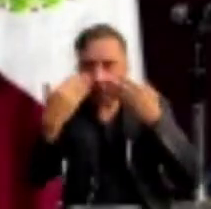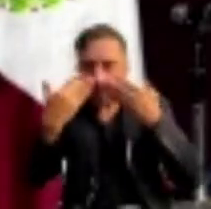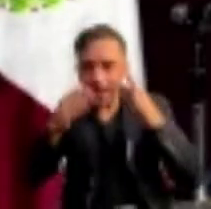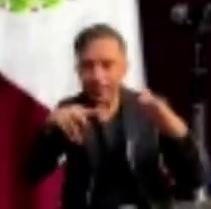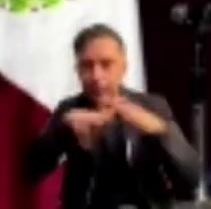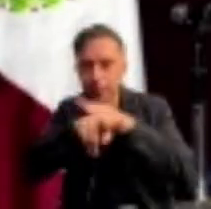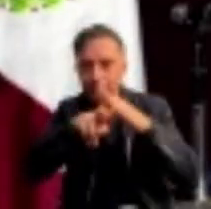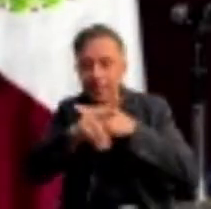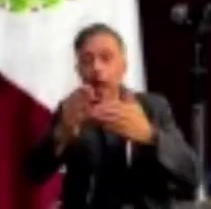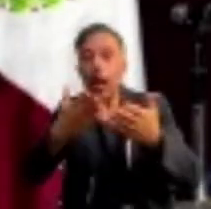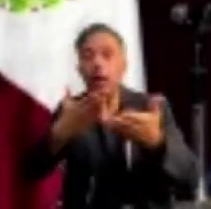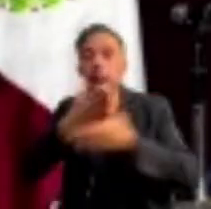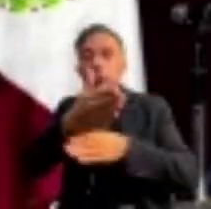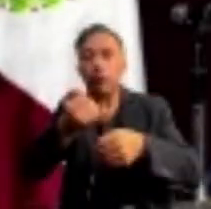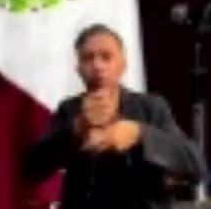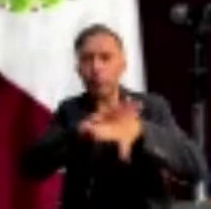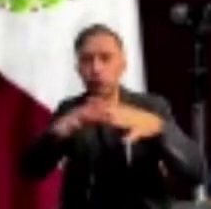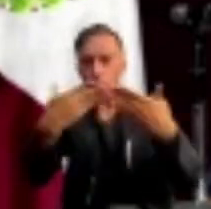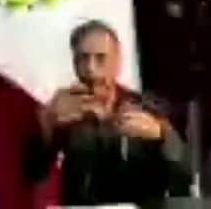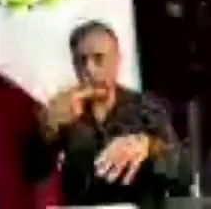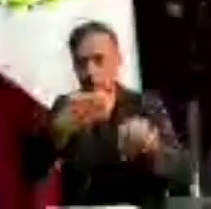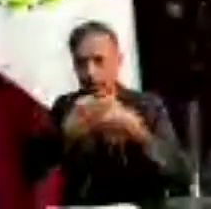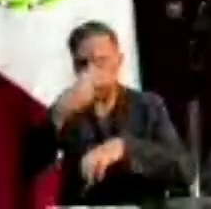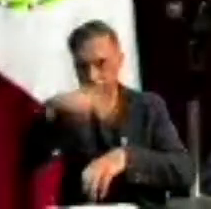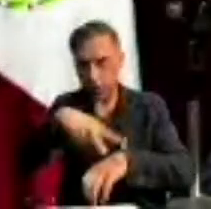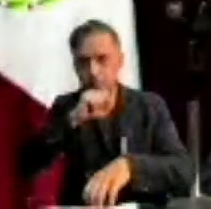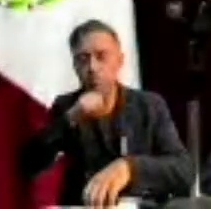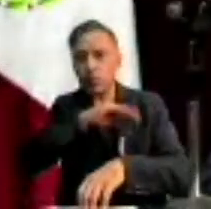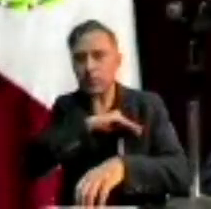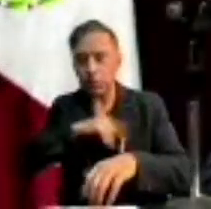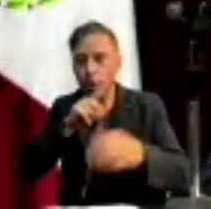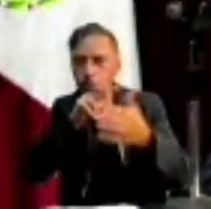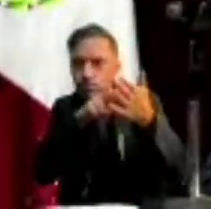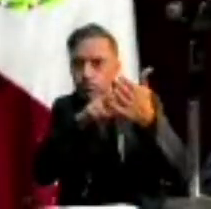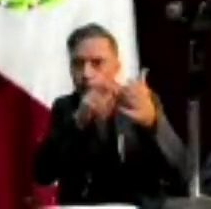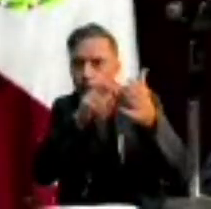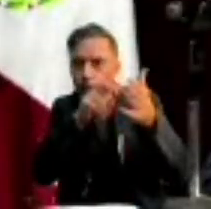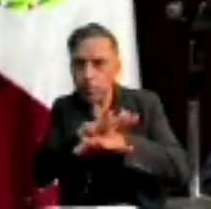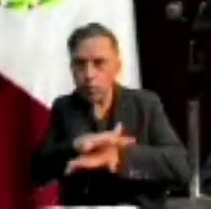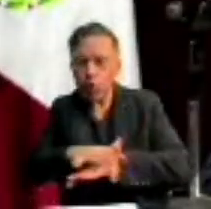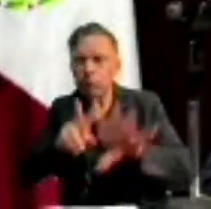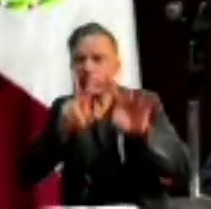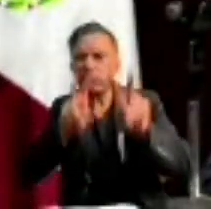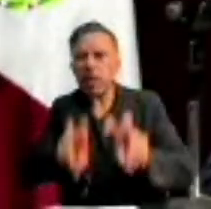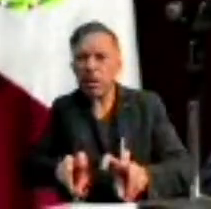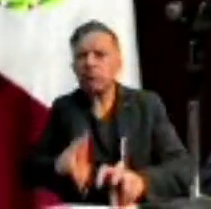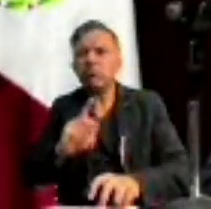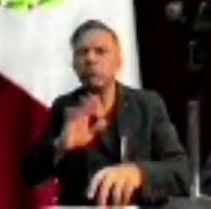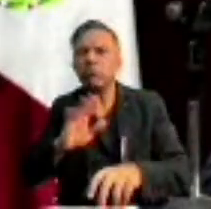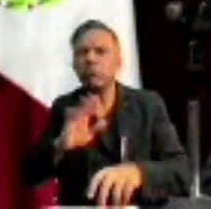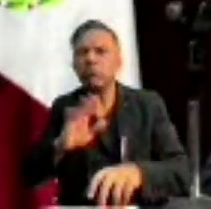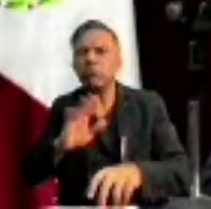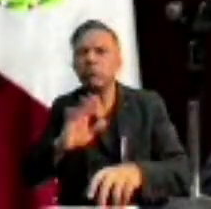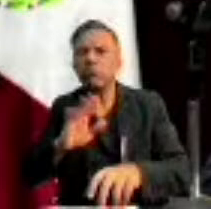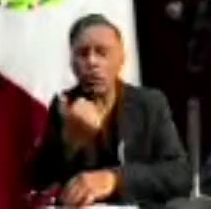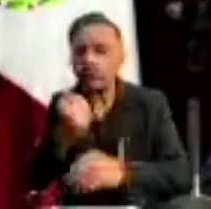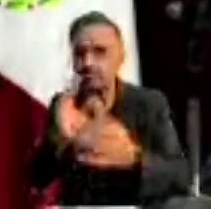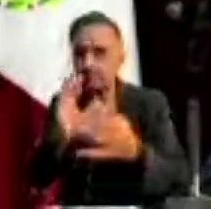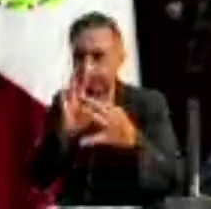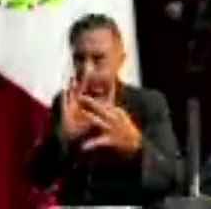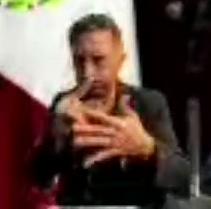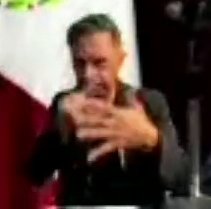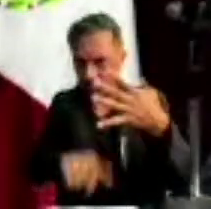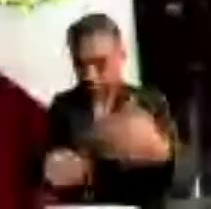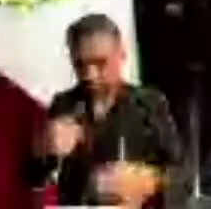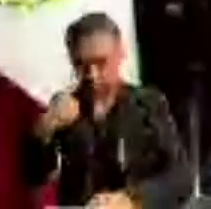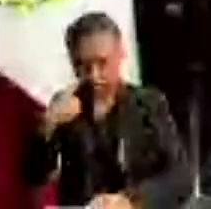la información Pública del Estado de México municipios lo hago al tenor de la siguiente exposición de motivos tener